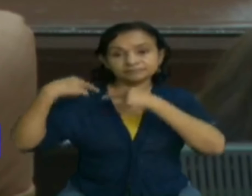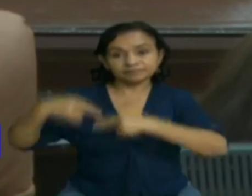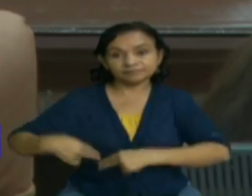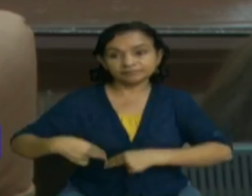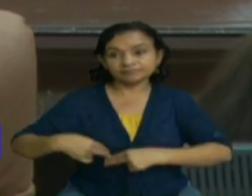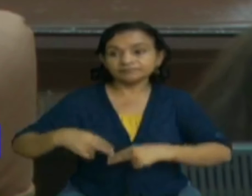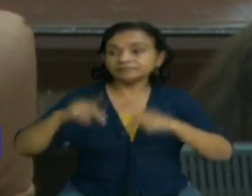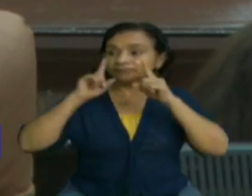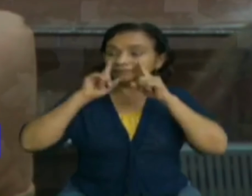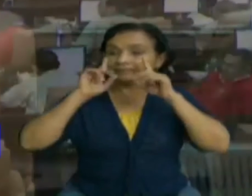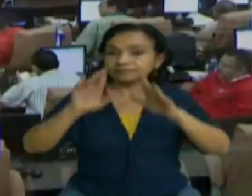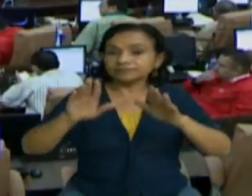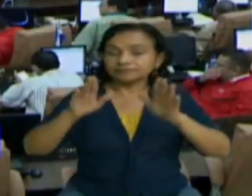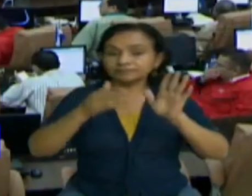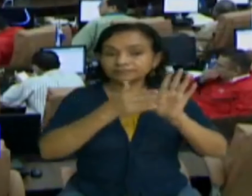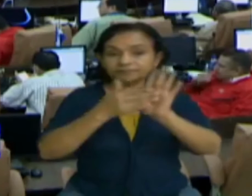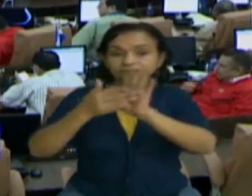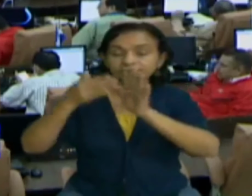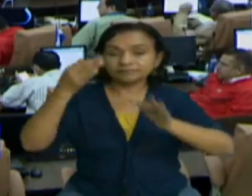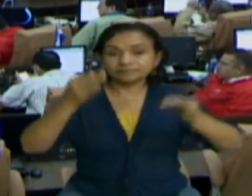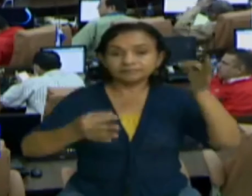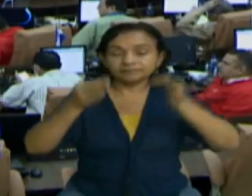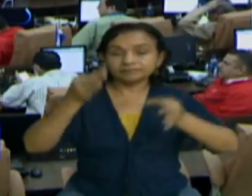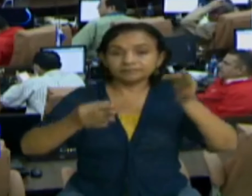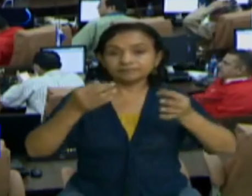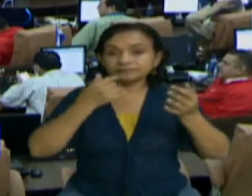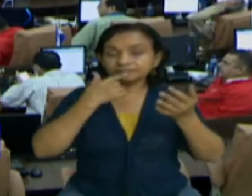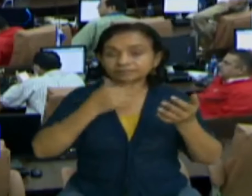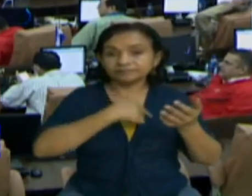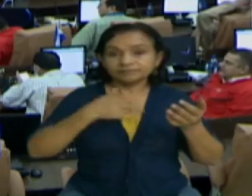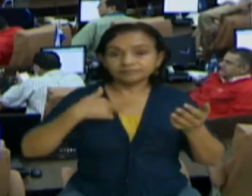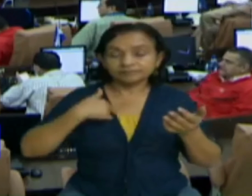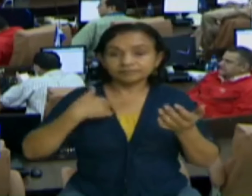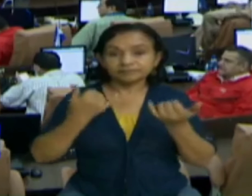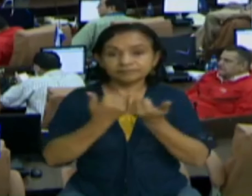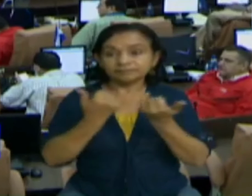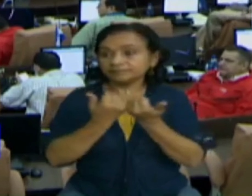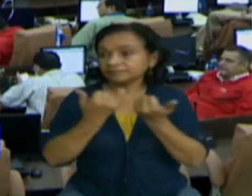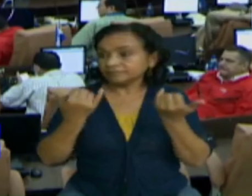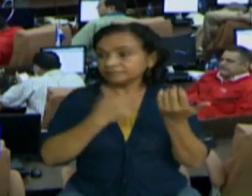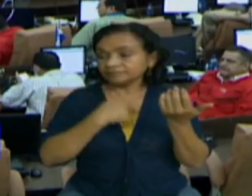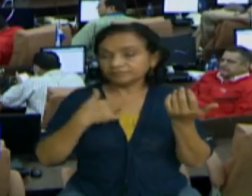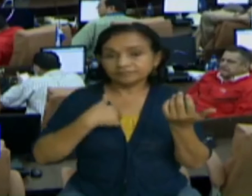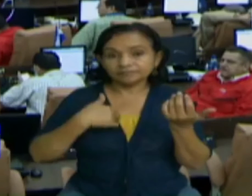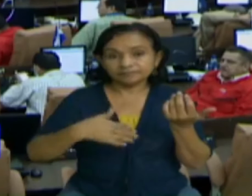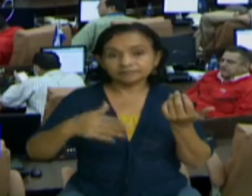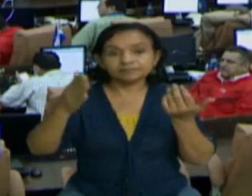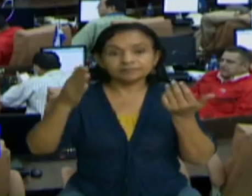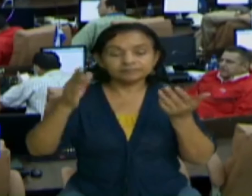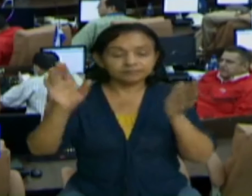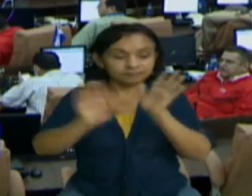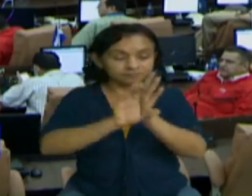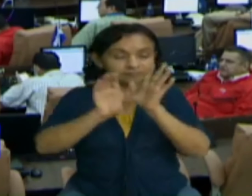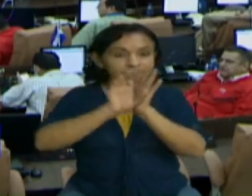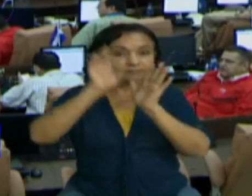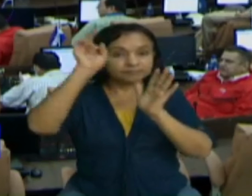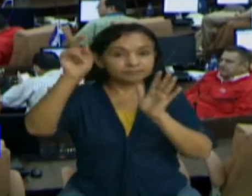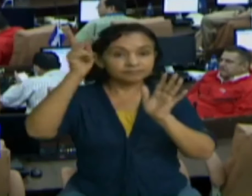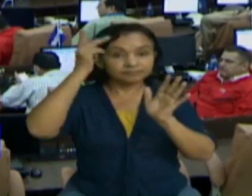estamos protegiendo nuestro modelo de justicia, porque estamos haciendo algo totalmente consonante con la Constitución